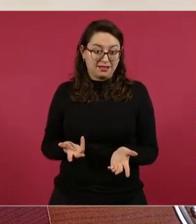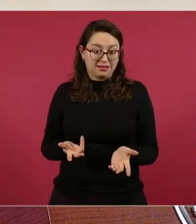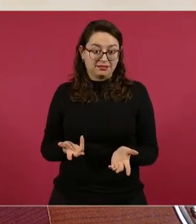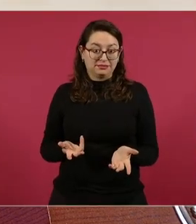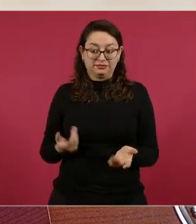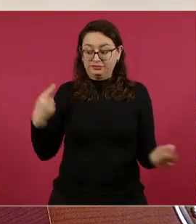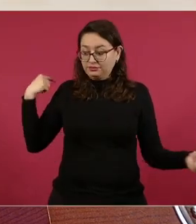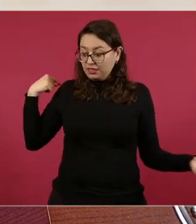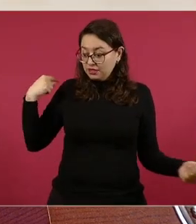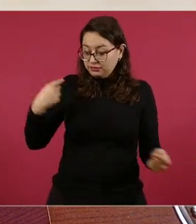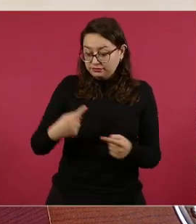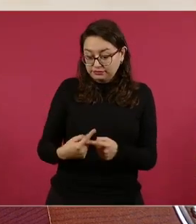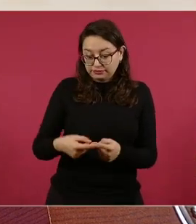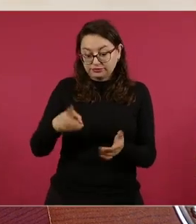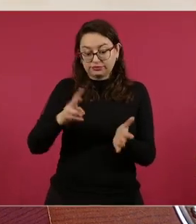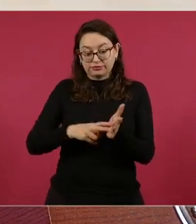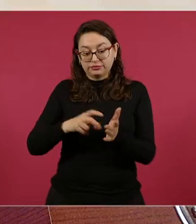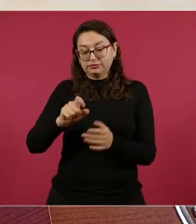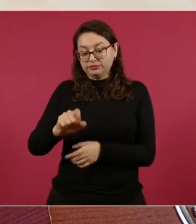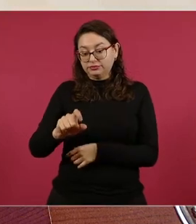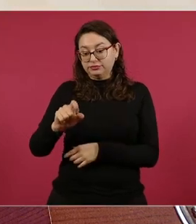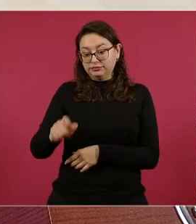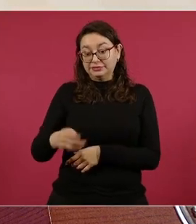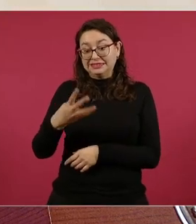ya estamos terminando el 23,